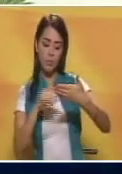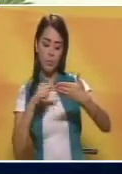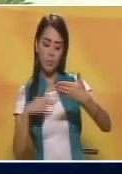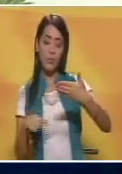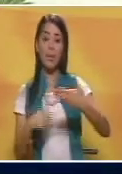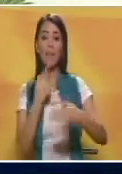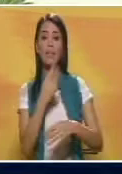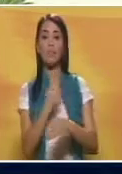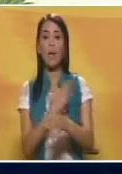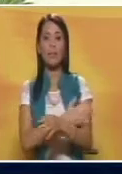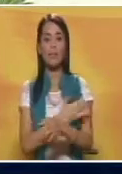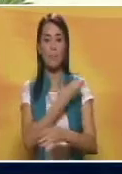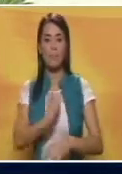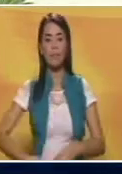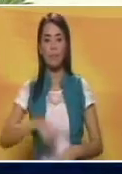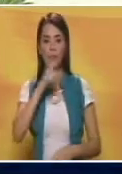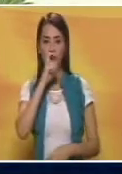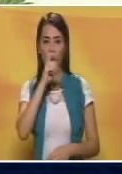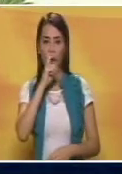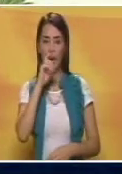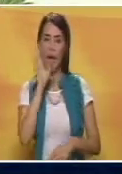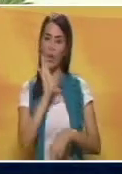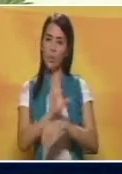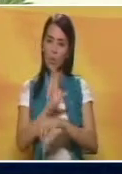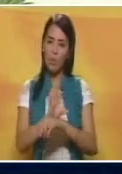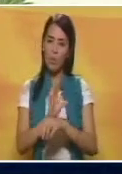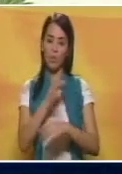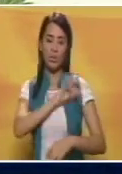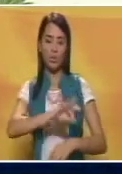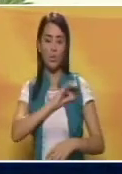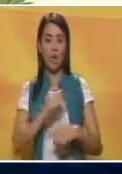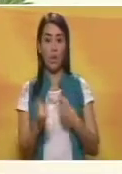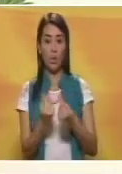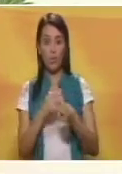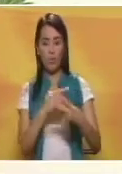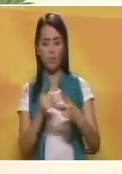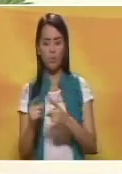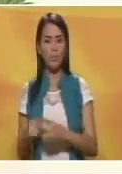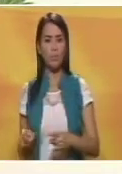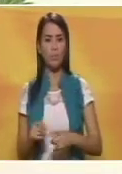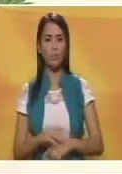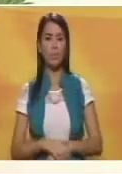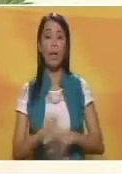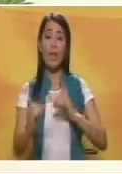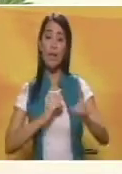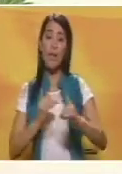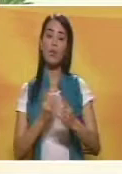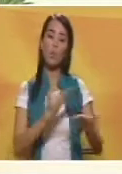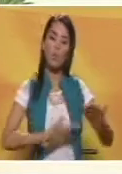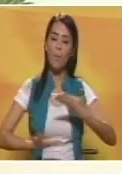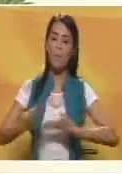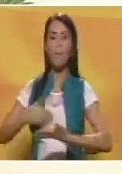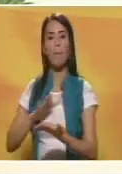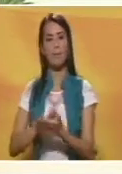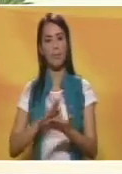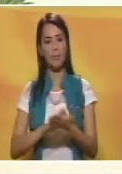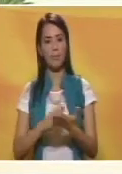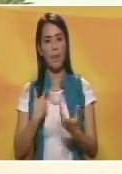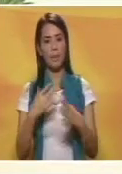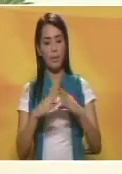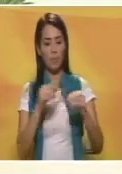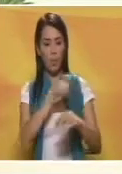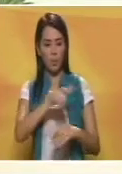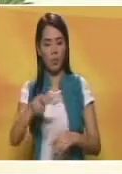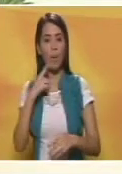maduro presidente de la república que incluyen la protección social economía diversificada diálogo de convivencia pacífica entre los los